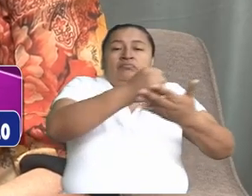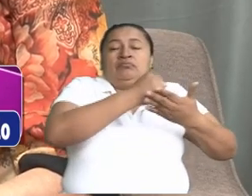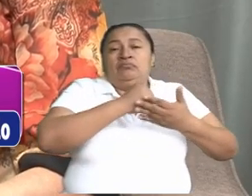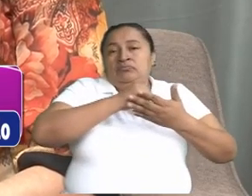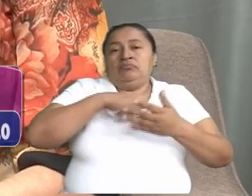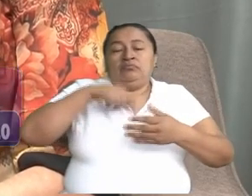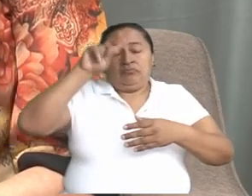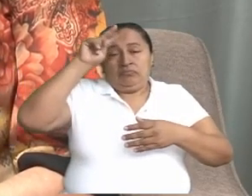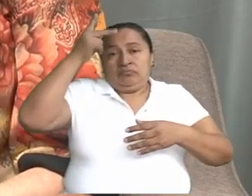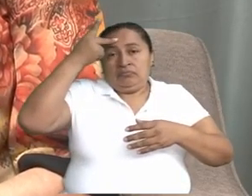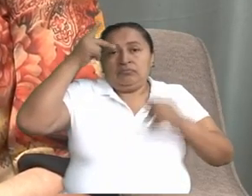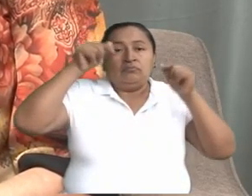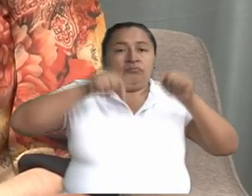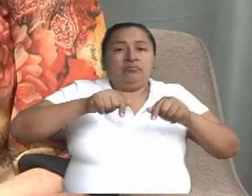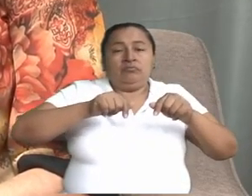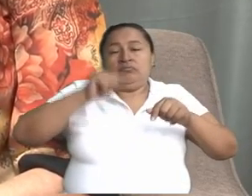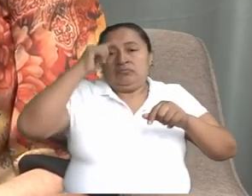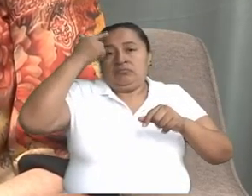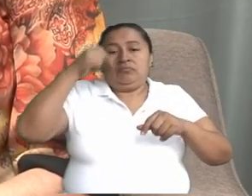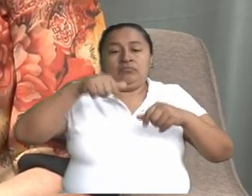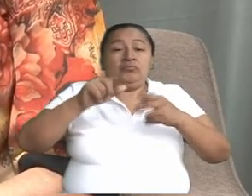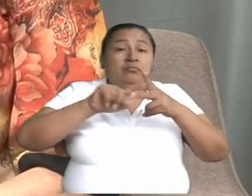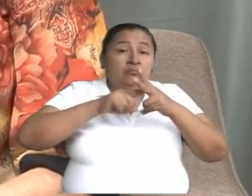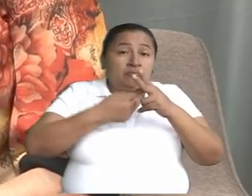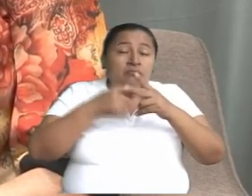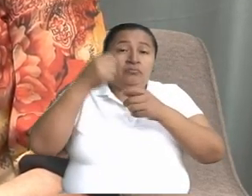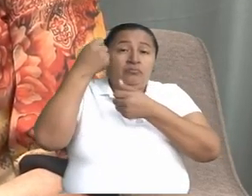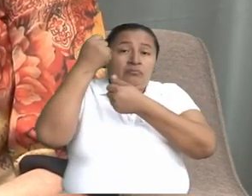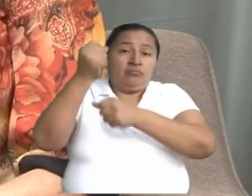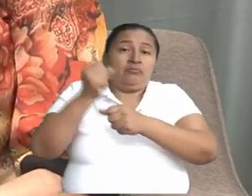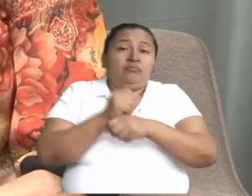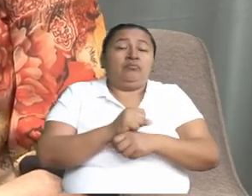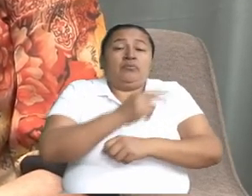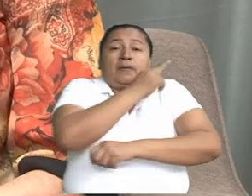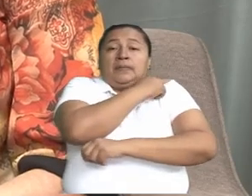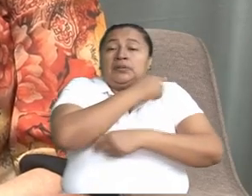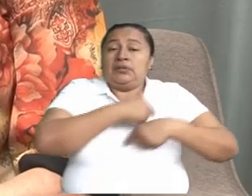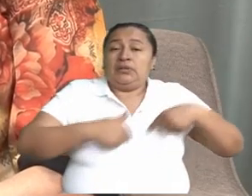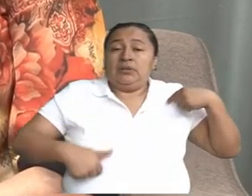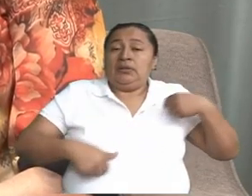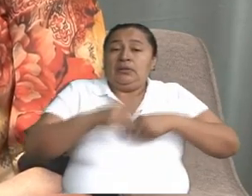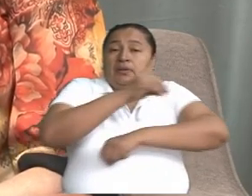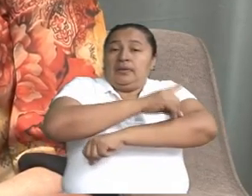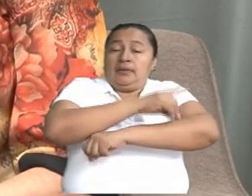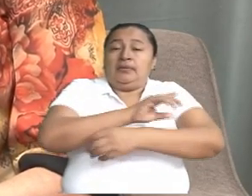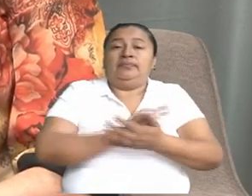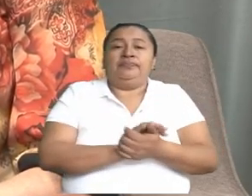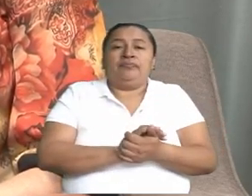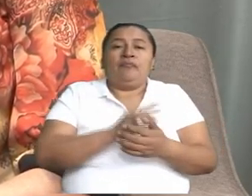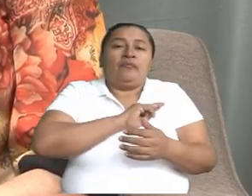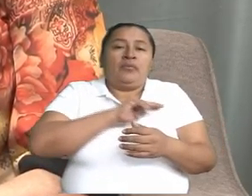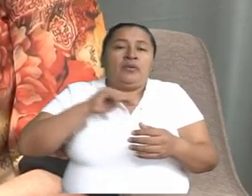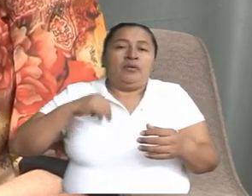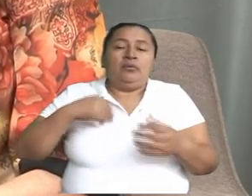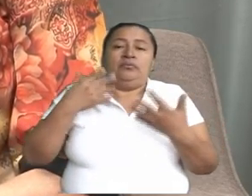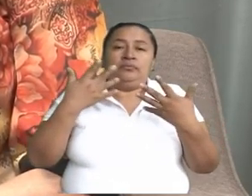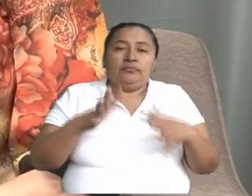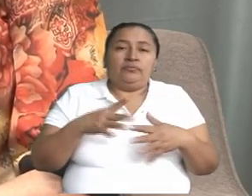políticas del gobierno que encabeza el presidente Daniel Ortega. Nosotros hemos